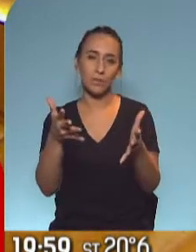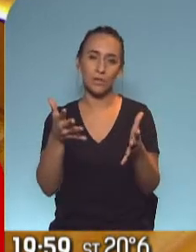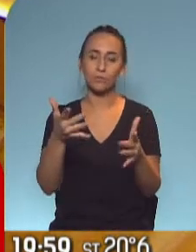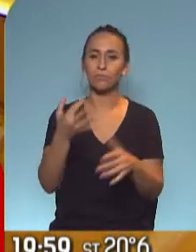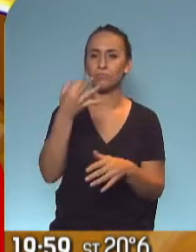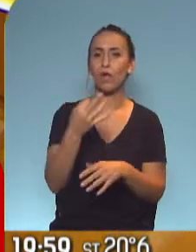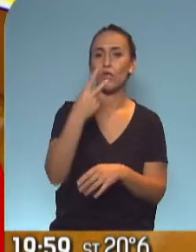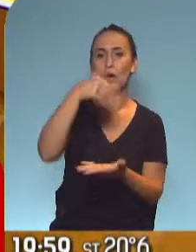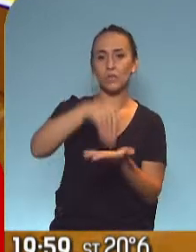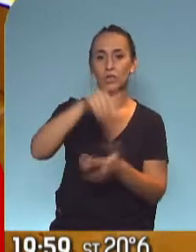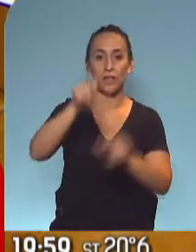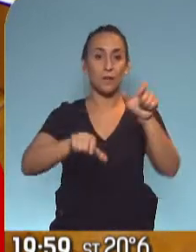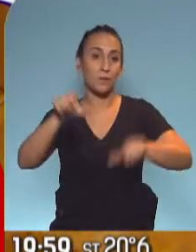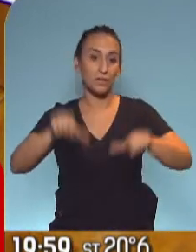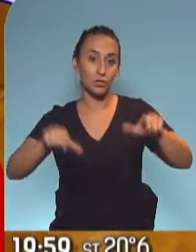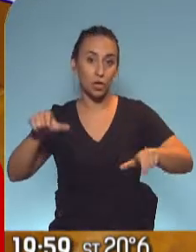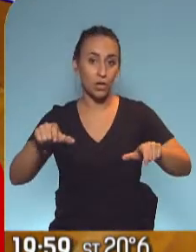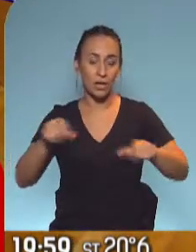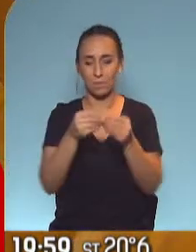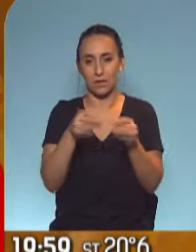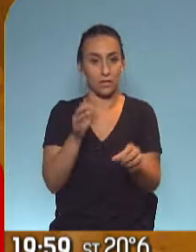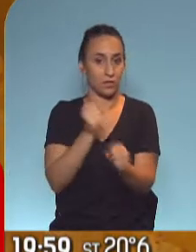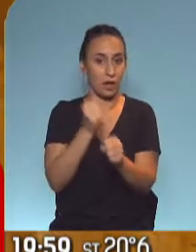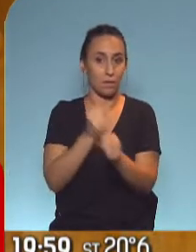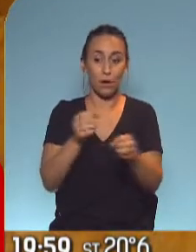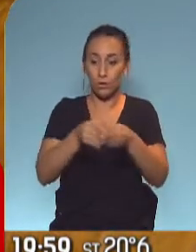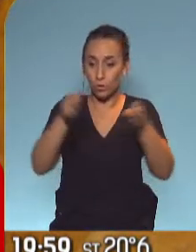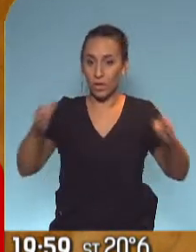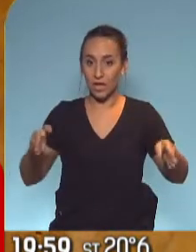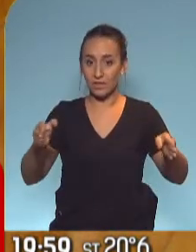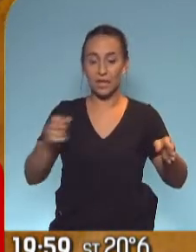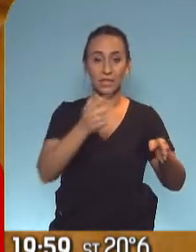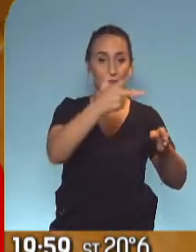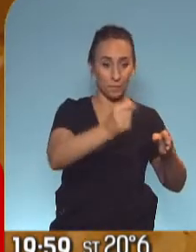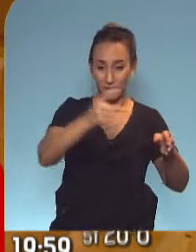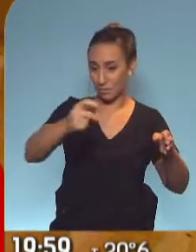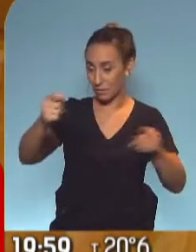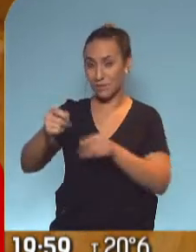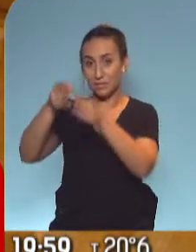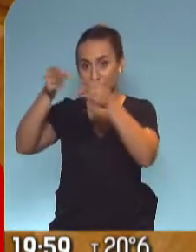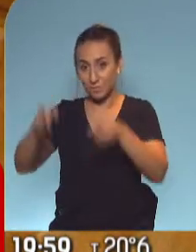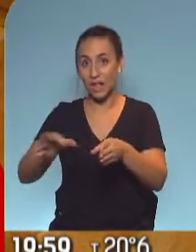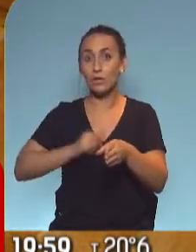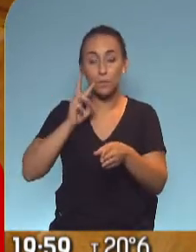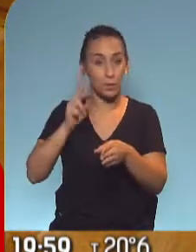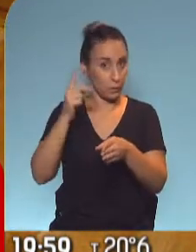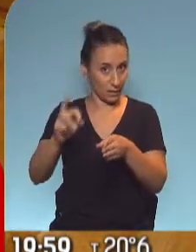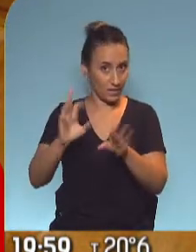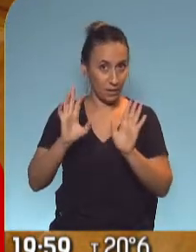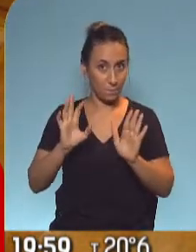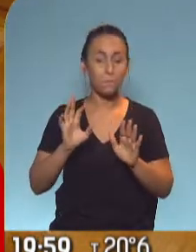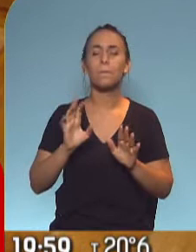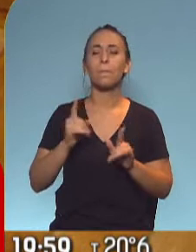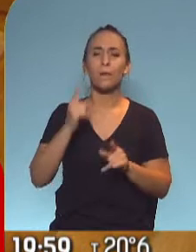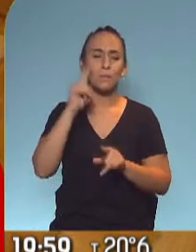más de 2 millones de personas que desempleadas durante el cuarto trimestre de 2020. Porque, claro, recordemos esto, lo que hace el INDEC es medir